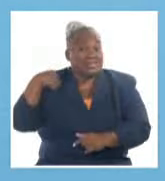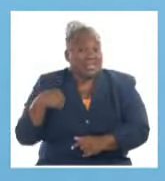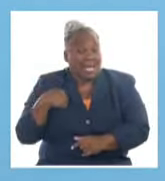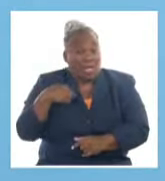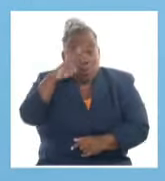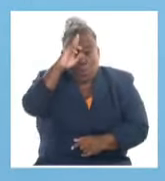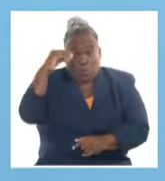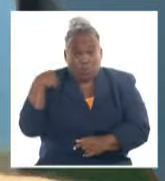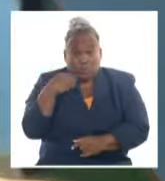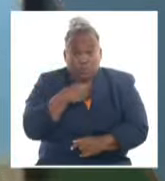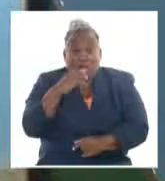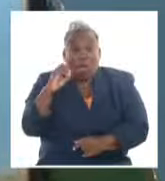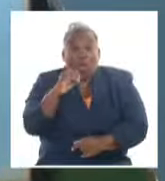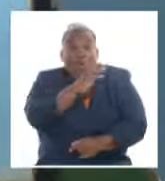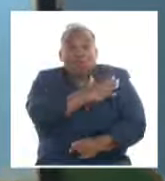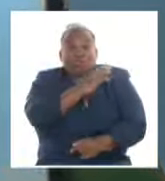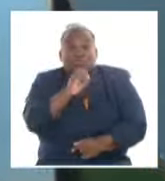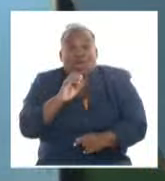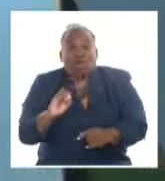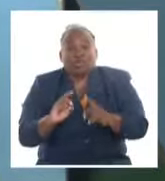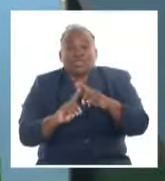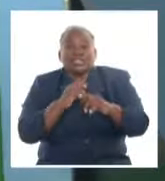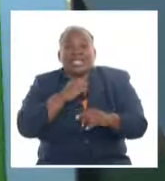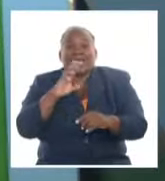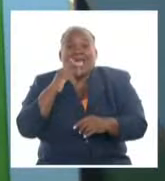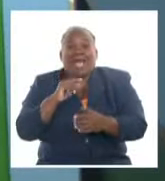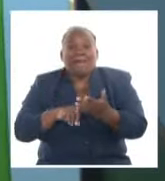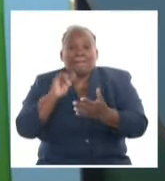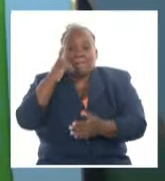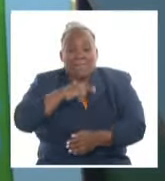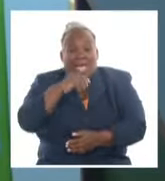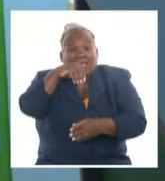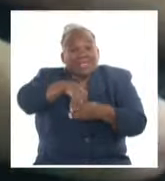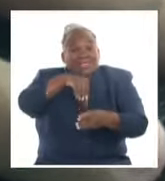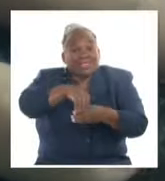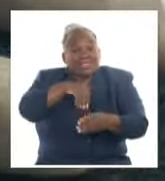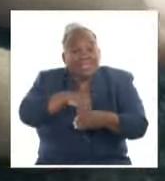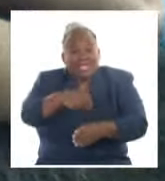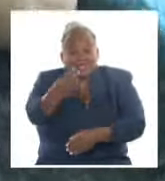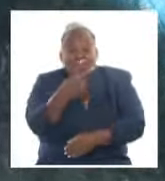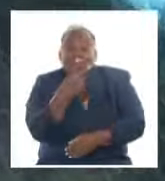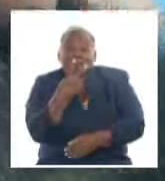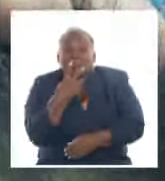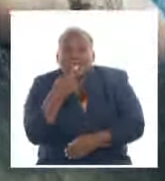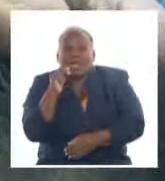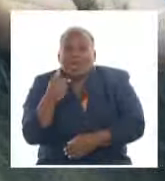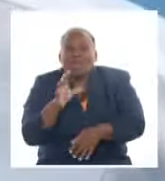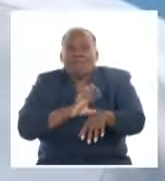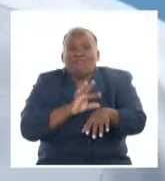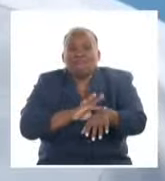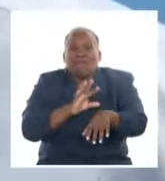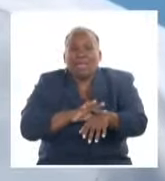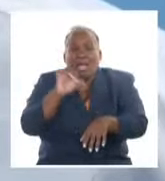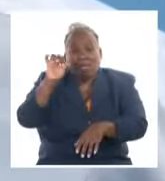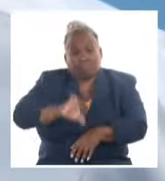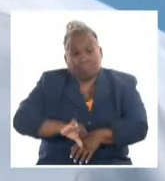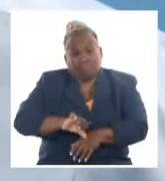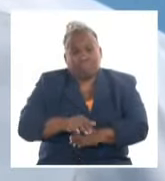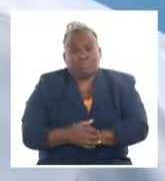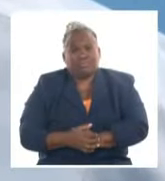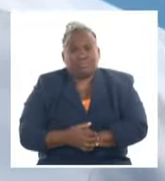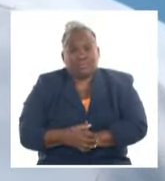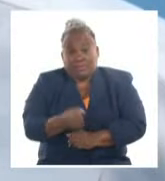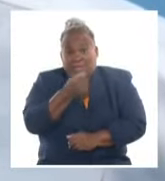de ozonoterapia en este hospital santiaguero como parte del tratamiento a personas con enfermedades malignas. Este tratamiento